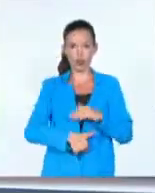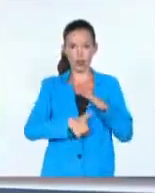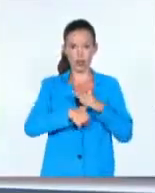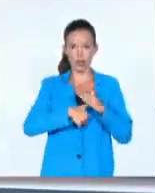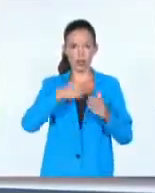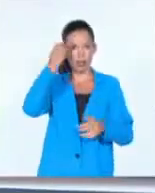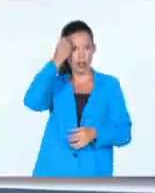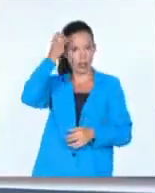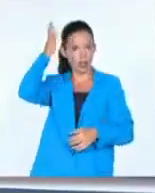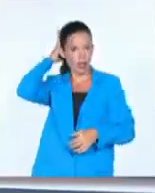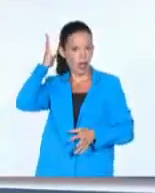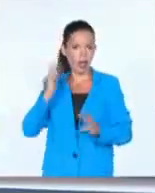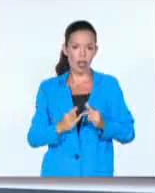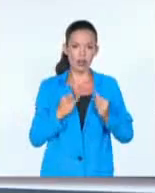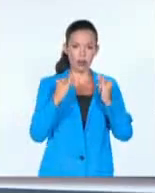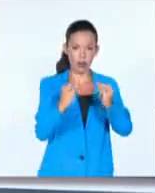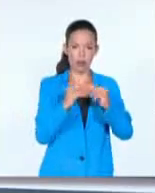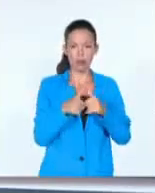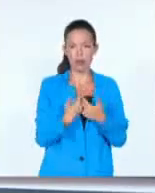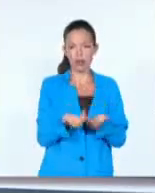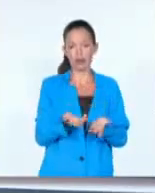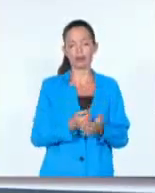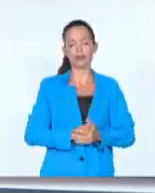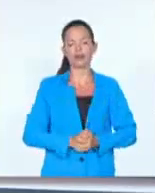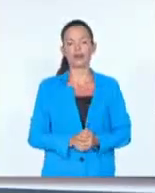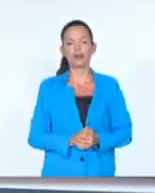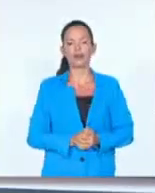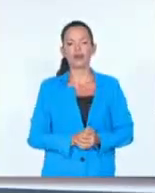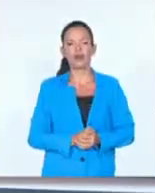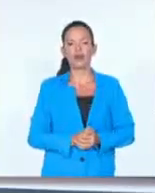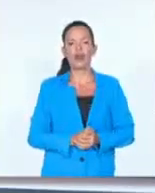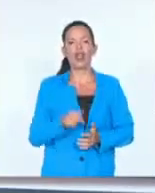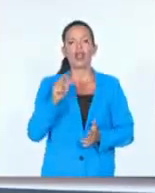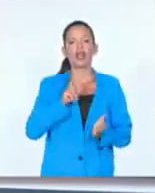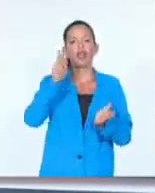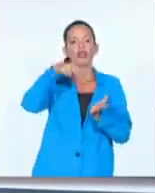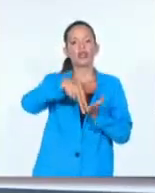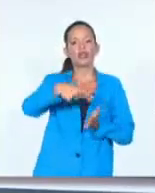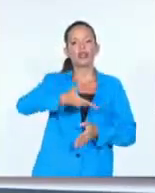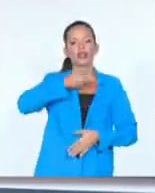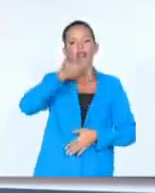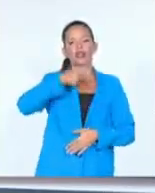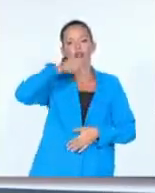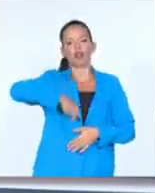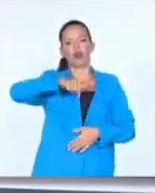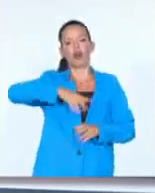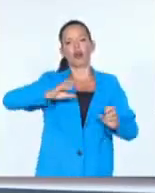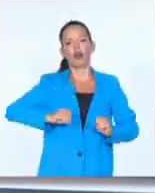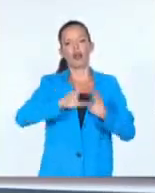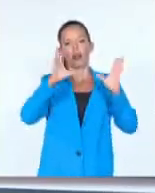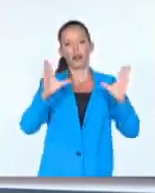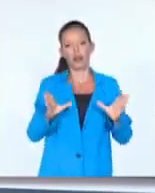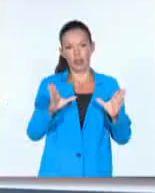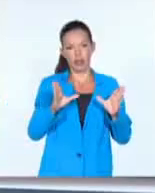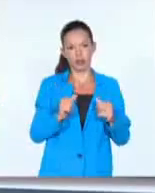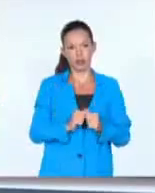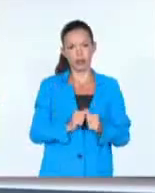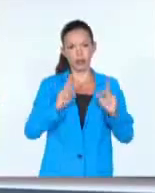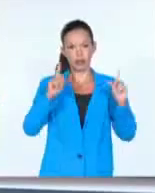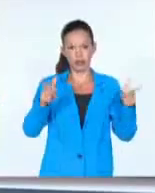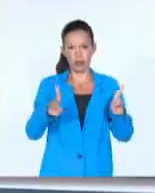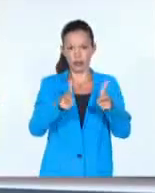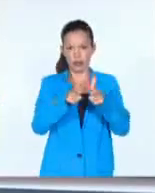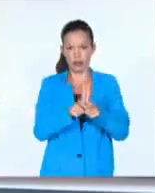colega Wilmer Rodríguez Fernández El presidente cubano Miguel Díaz canel Bermúdez intervino Así mismo esta mañana en el Foro de prevención y respuesta ante